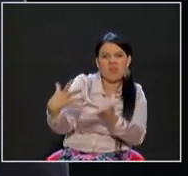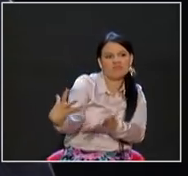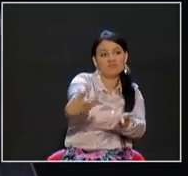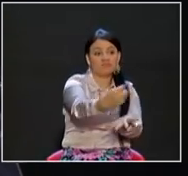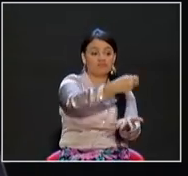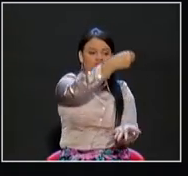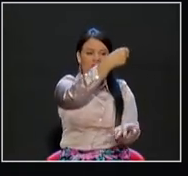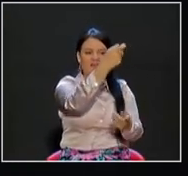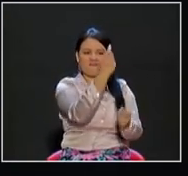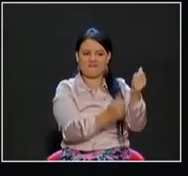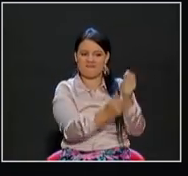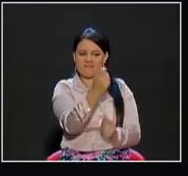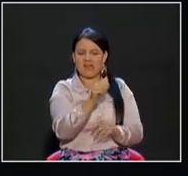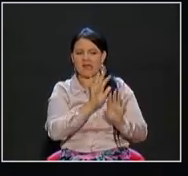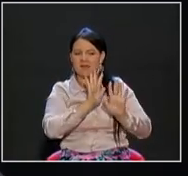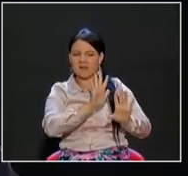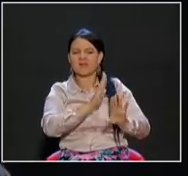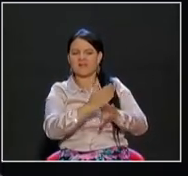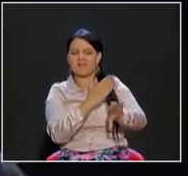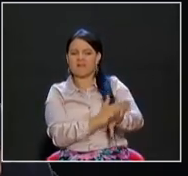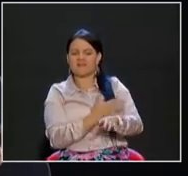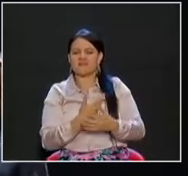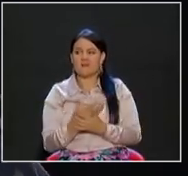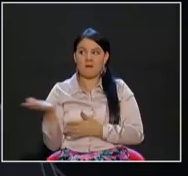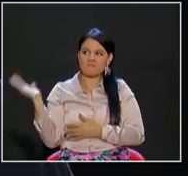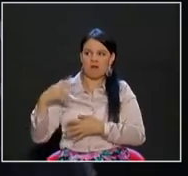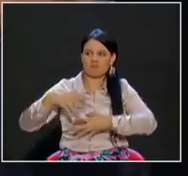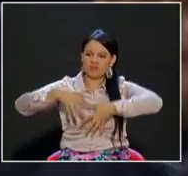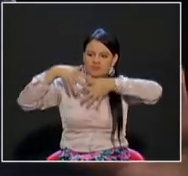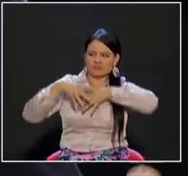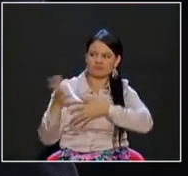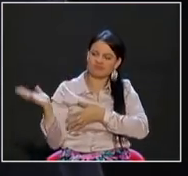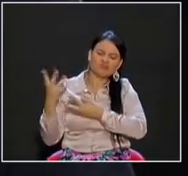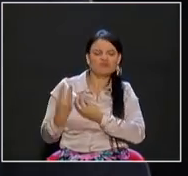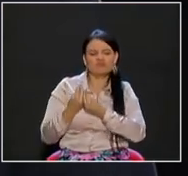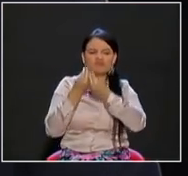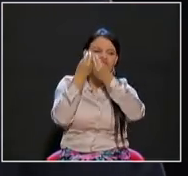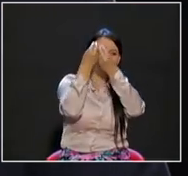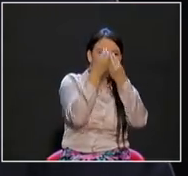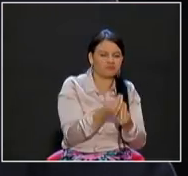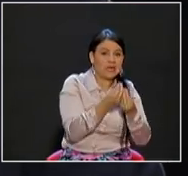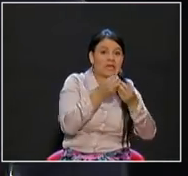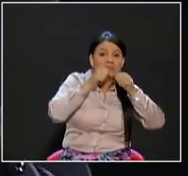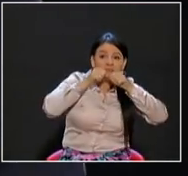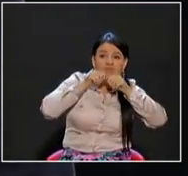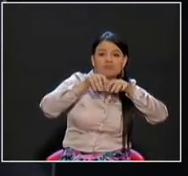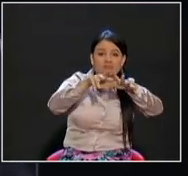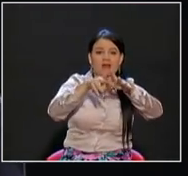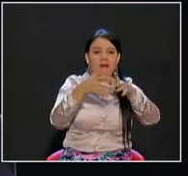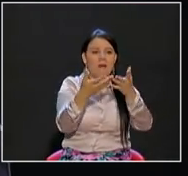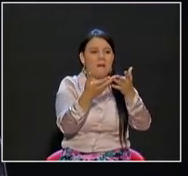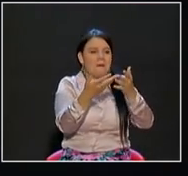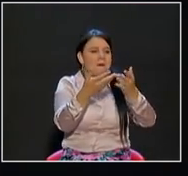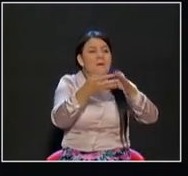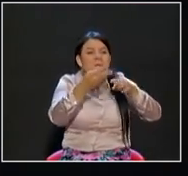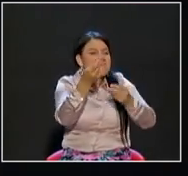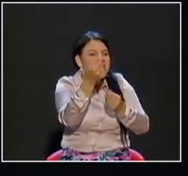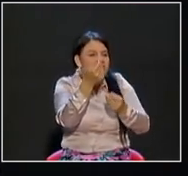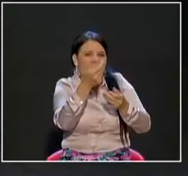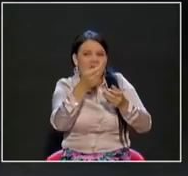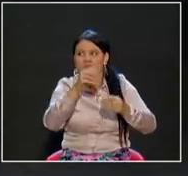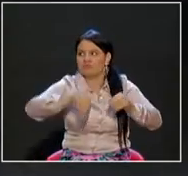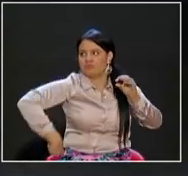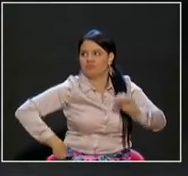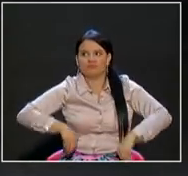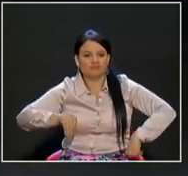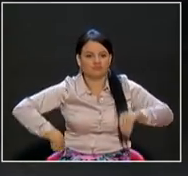especiales en materia inmobiliaria para evitar que esa plata llegue al lavado en las grandes ciudades de colombia y también en convenios internacionales para que